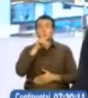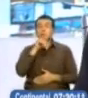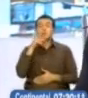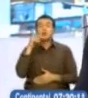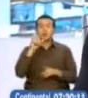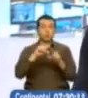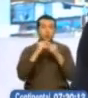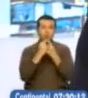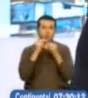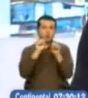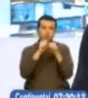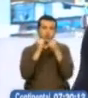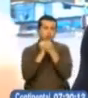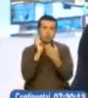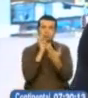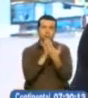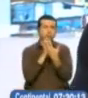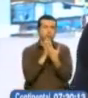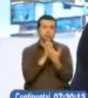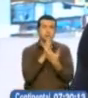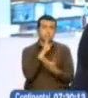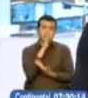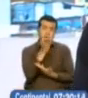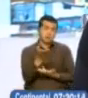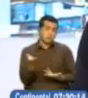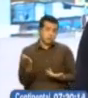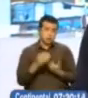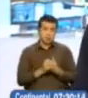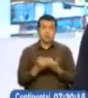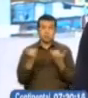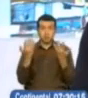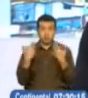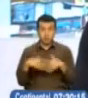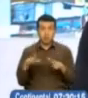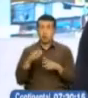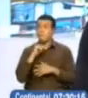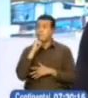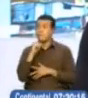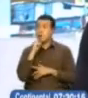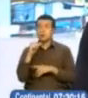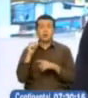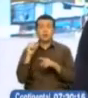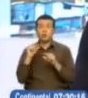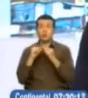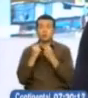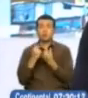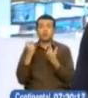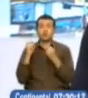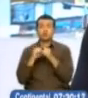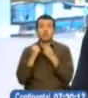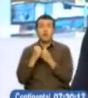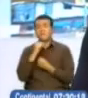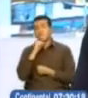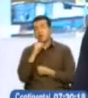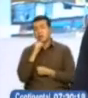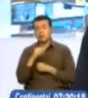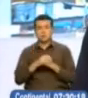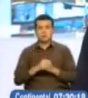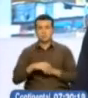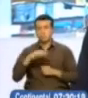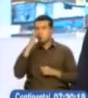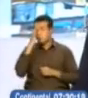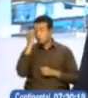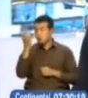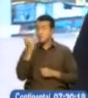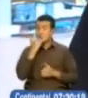a las organizaciones sociales en el Ecuador. Uh-huh. Y ahorita tenemos un grave déficit de organizaciones sociales, entre otras razones por el